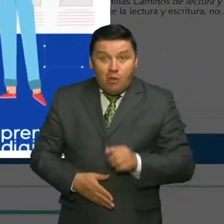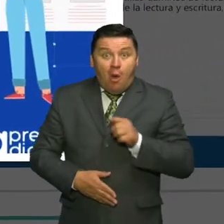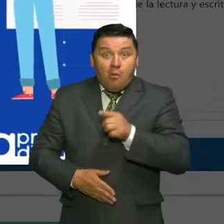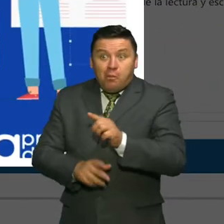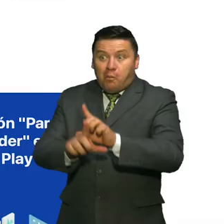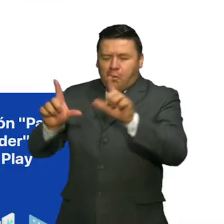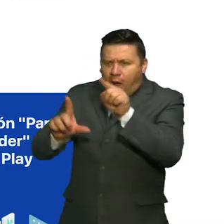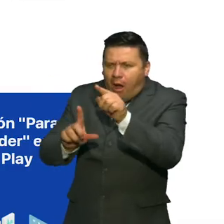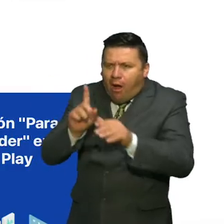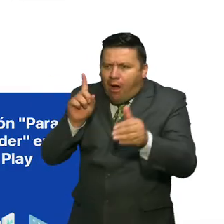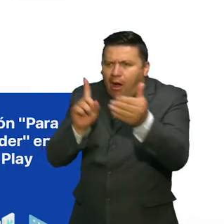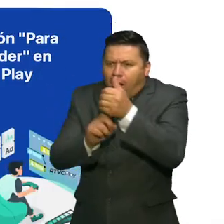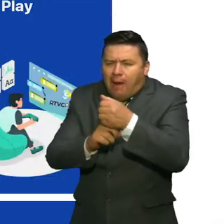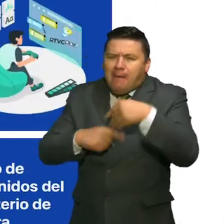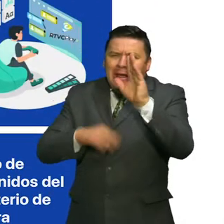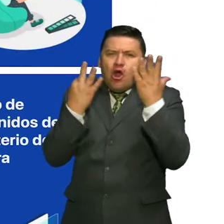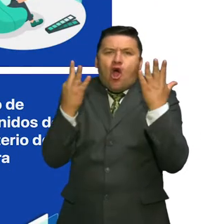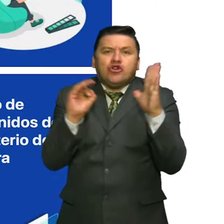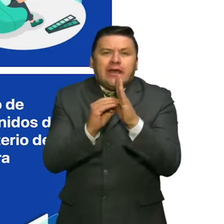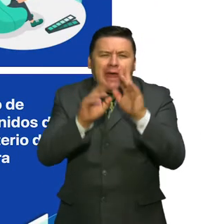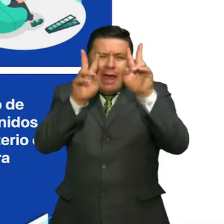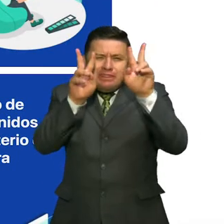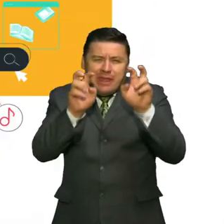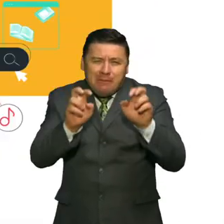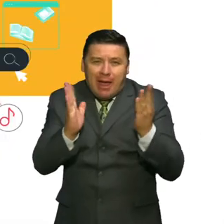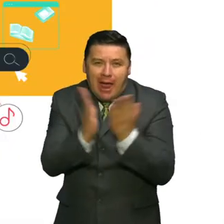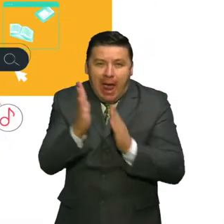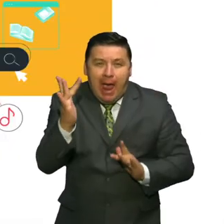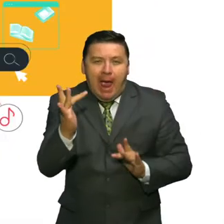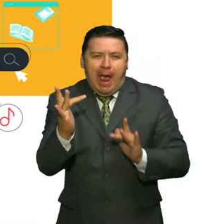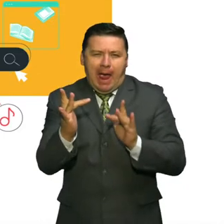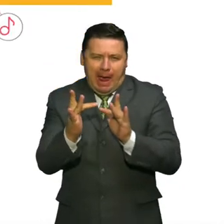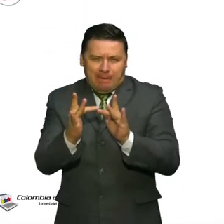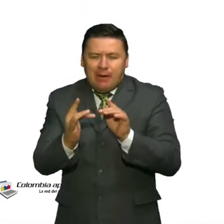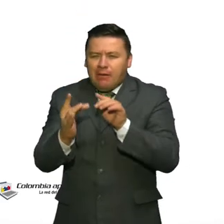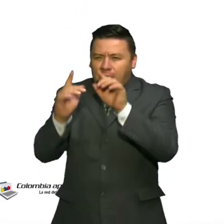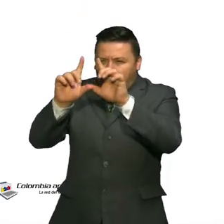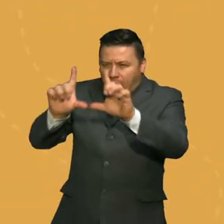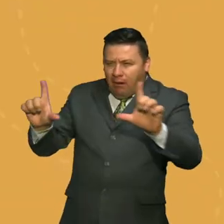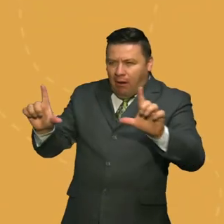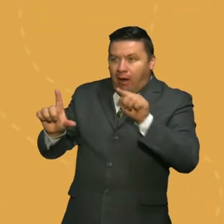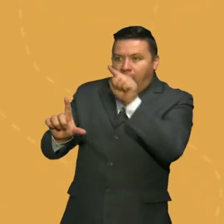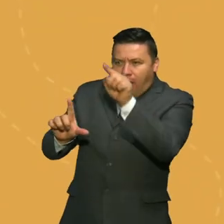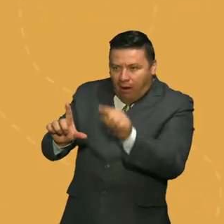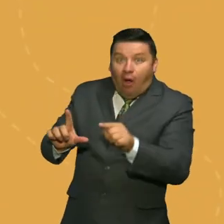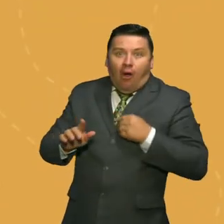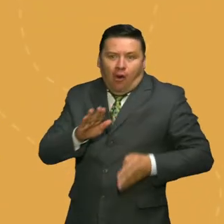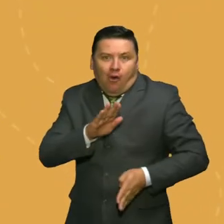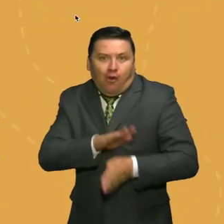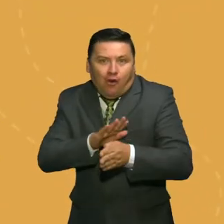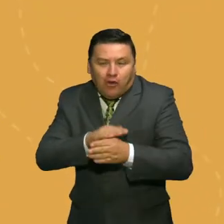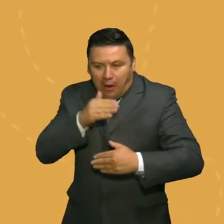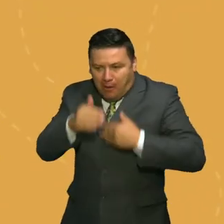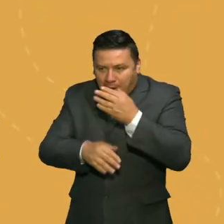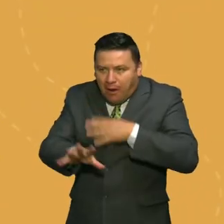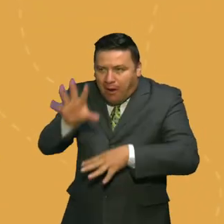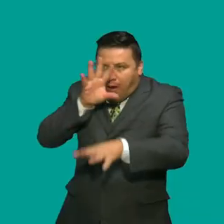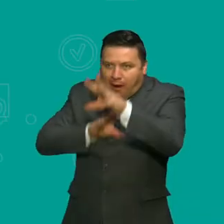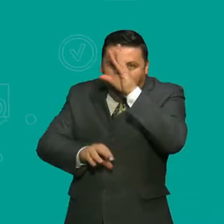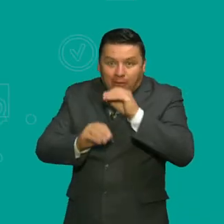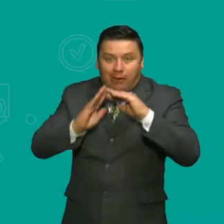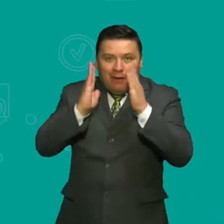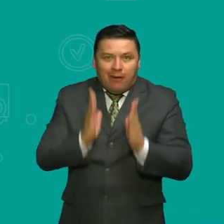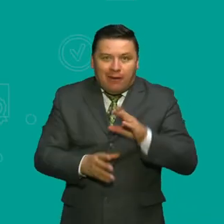www.colombiaaprende.edu.co. Allí encontrarás más de 80.000 contenidos educativos de todas las áreas del conocimiento para continuar el proceso